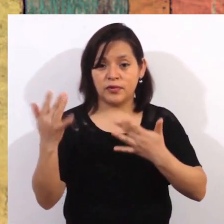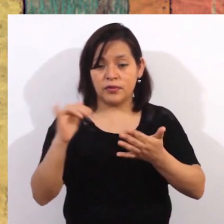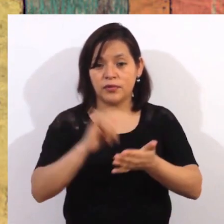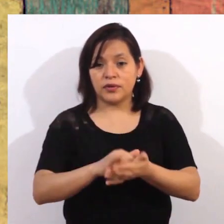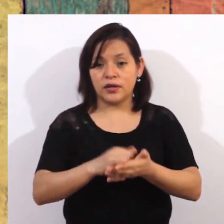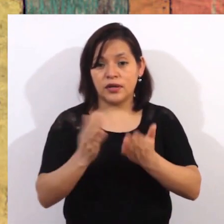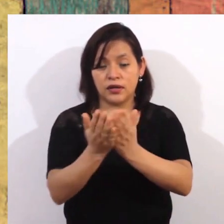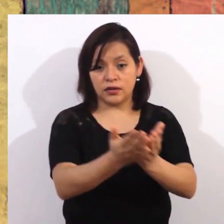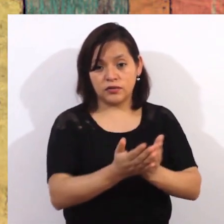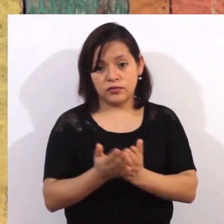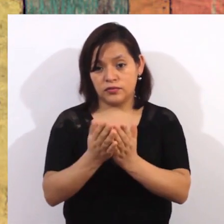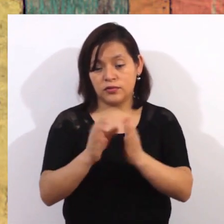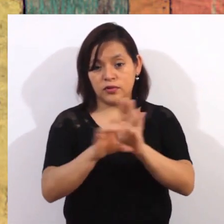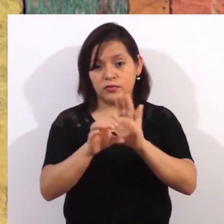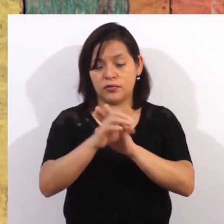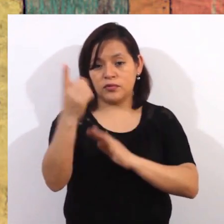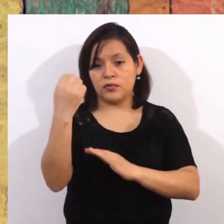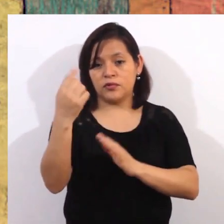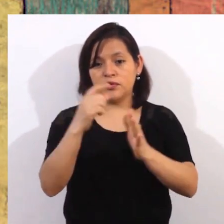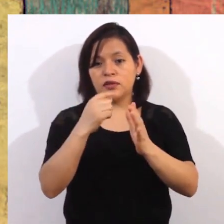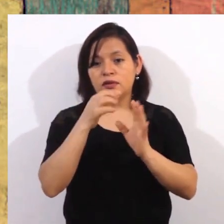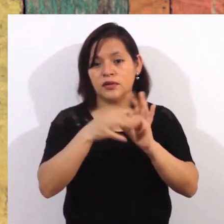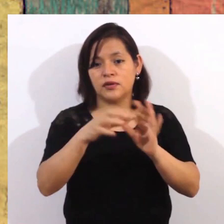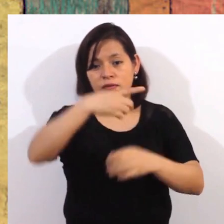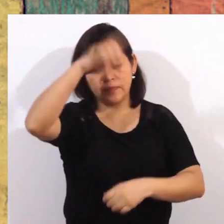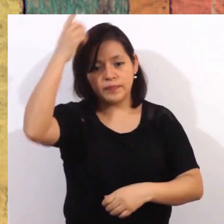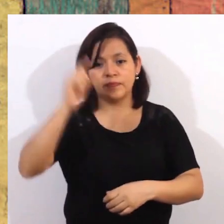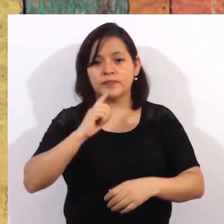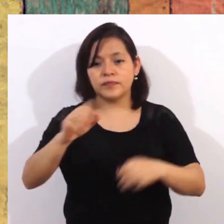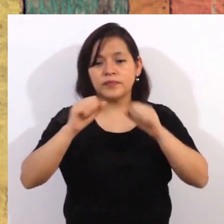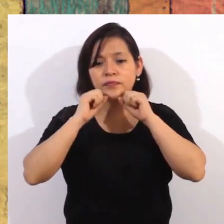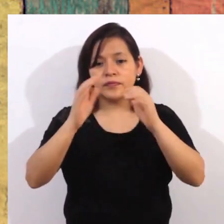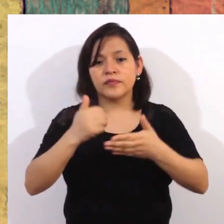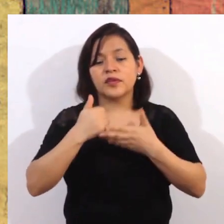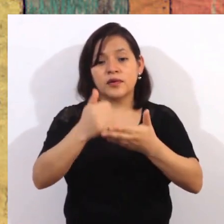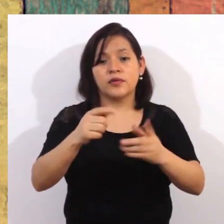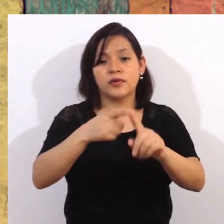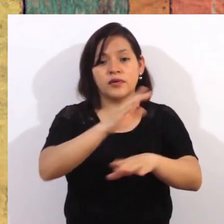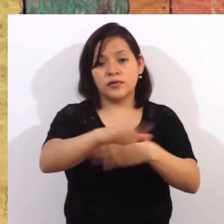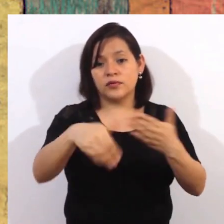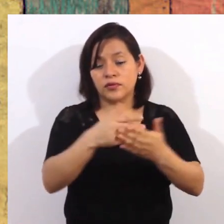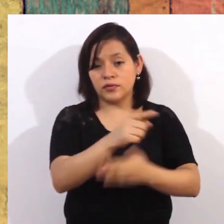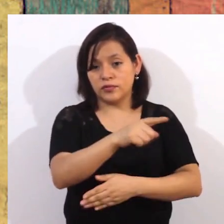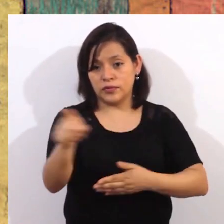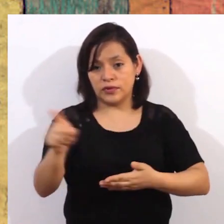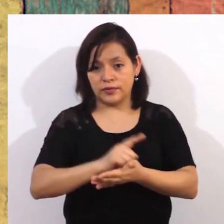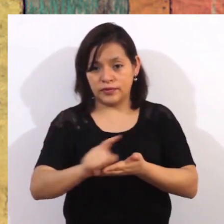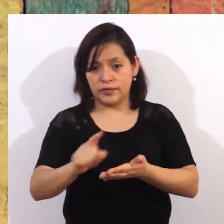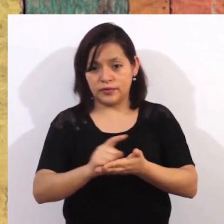hermanos, esperamos que el estudio del capítulo 11 de Daniel sea de bendición y ayuda para todos ustedes durante esta